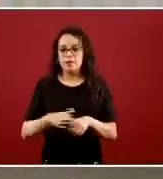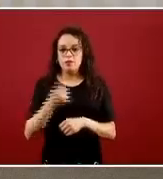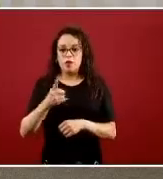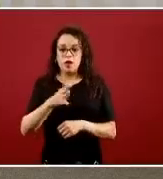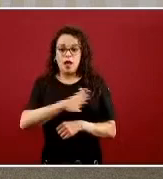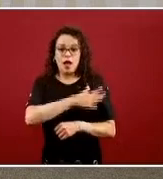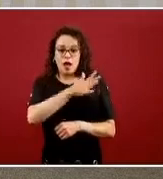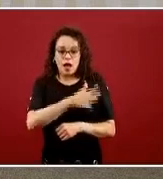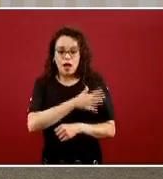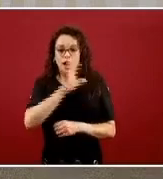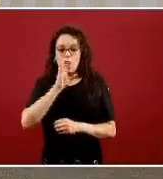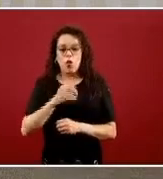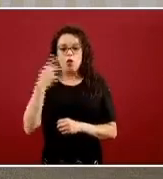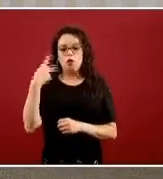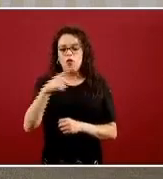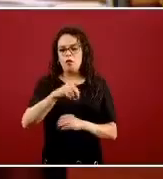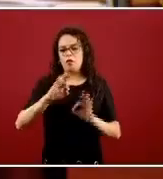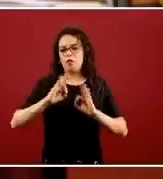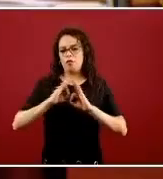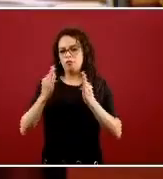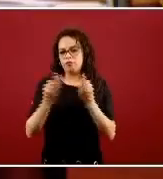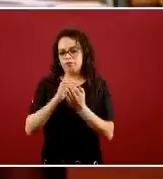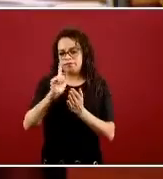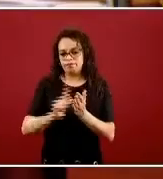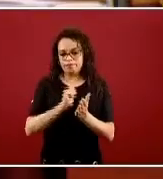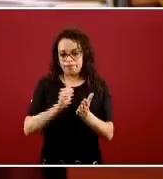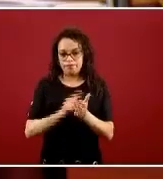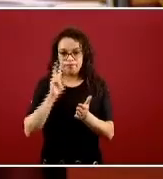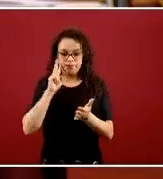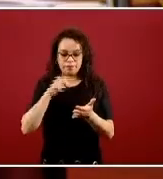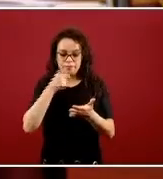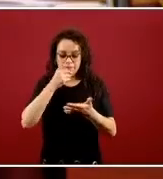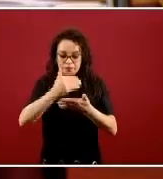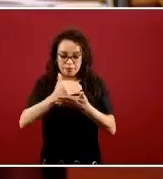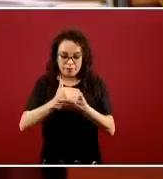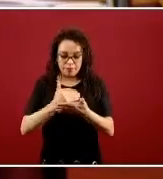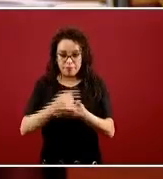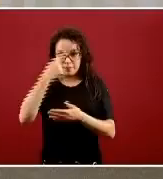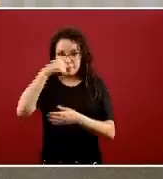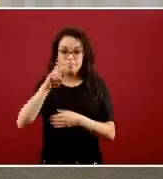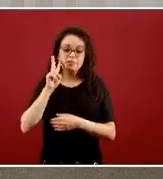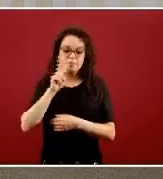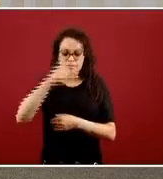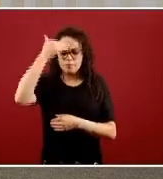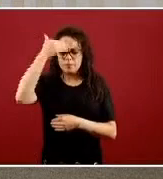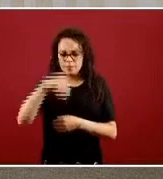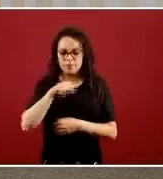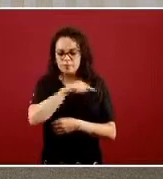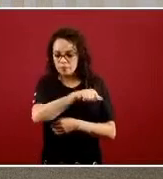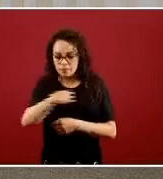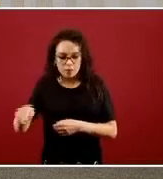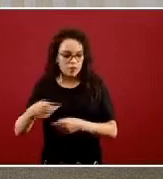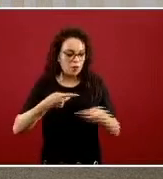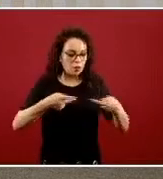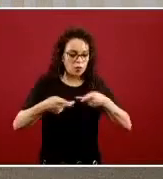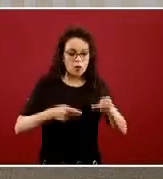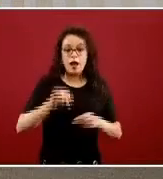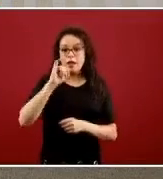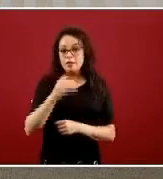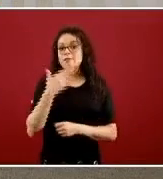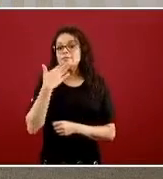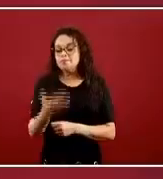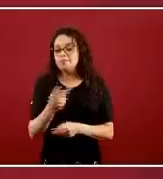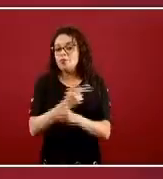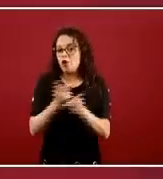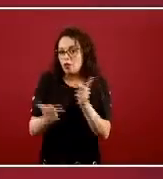los mecanismos que tiene la ley para regular la evaluación de los productos. Conscientes de que este tipo de fenómenos ocurren